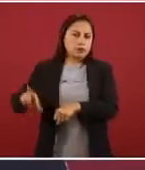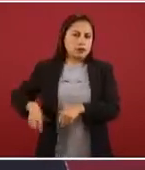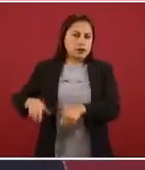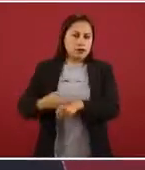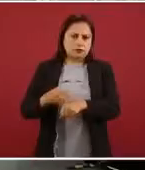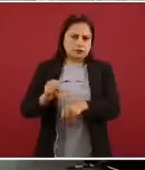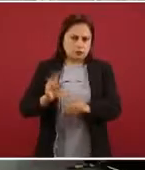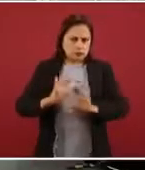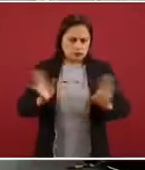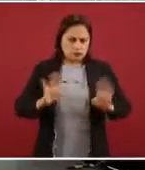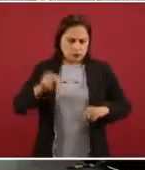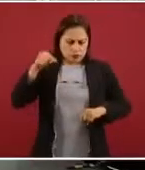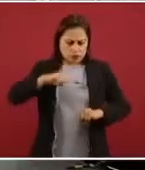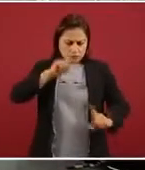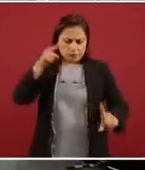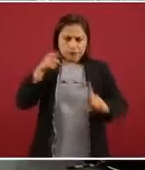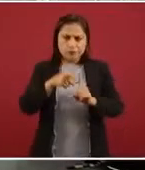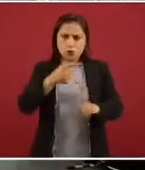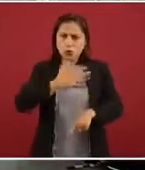justicia.